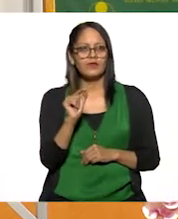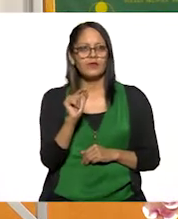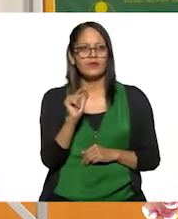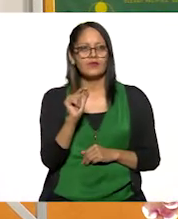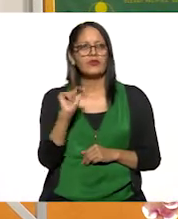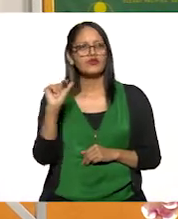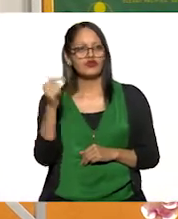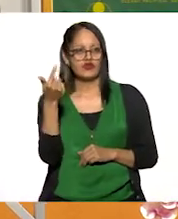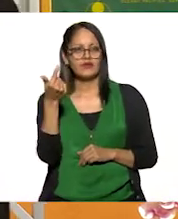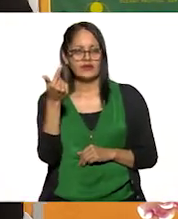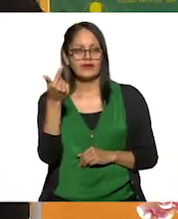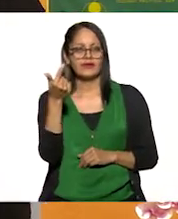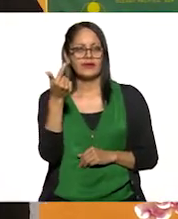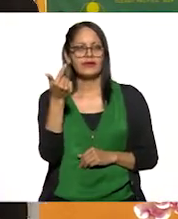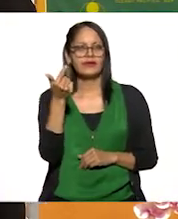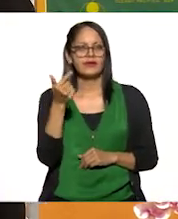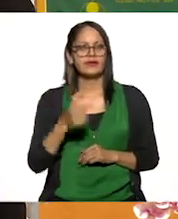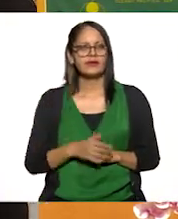12.